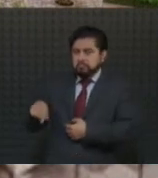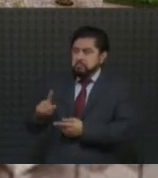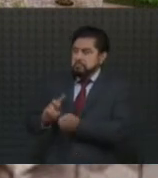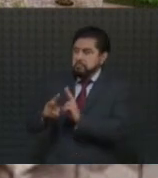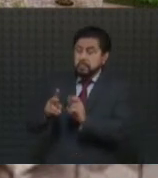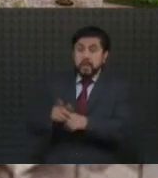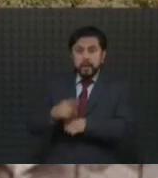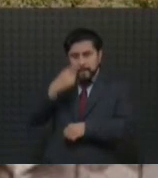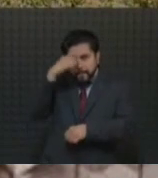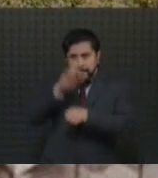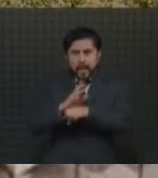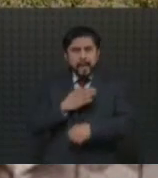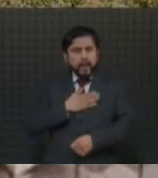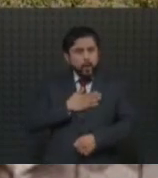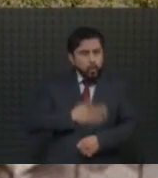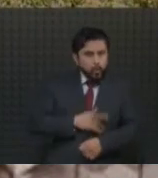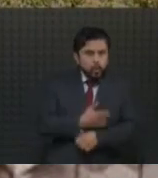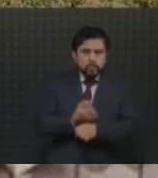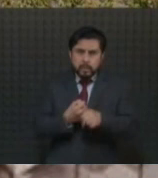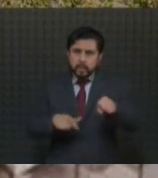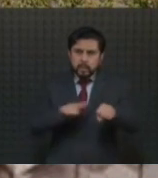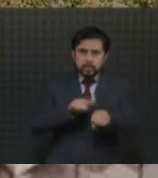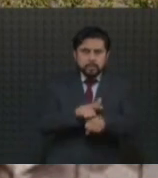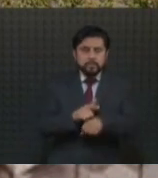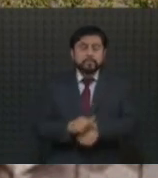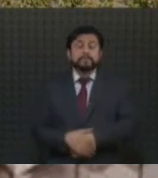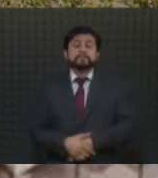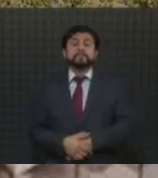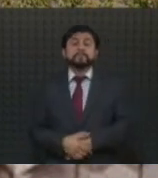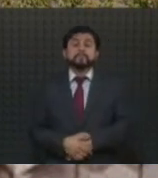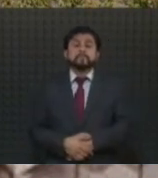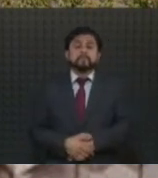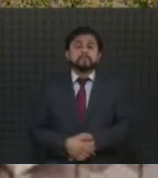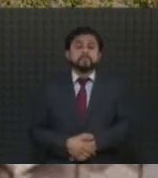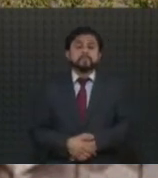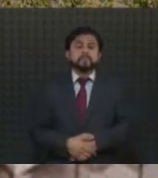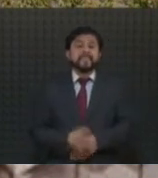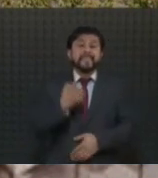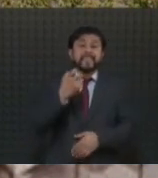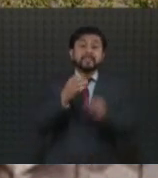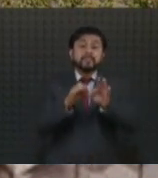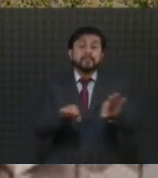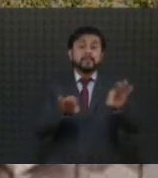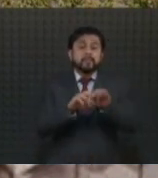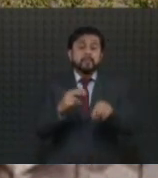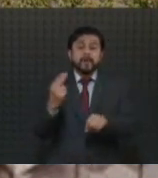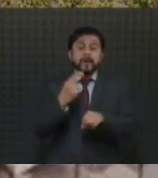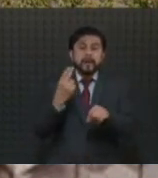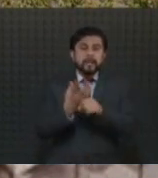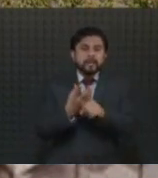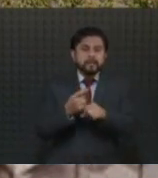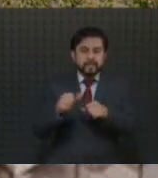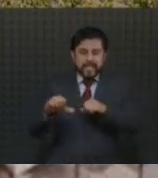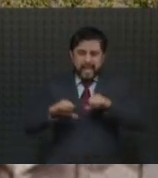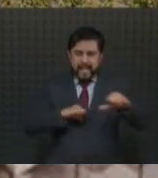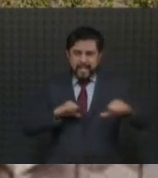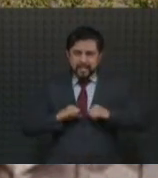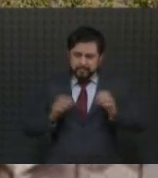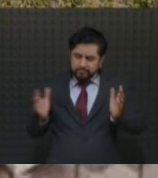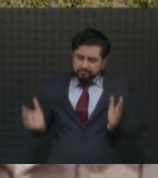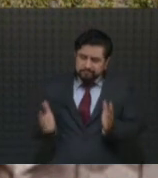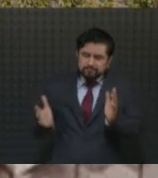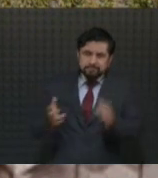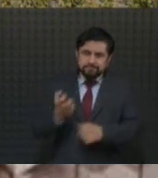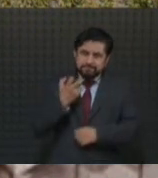una sociedad más justa, se cosecha una sociedad más justa si se siembra este tipo de actividades o de espacios con